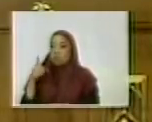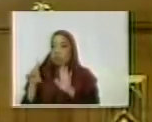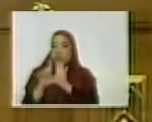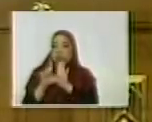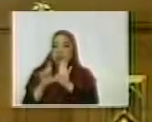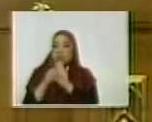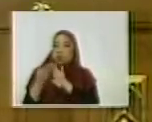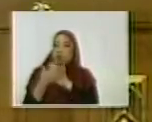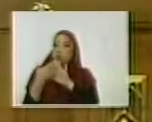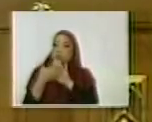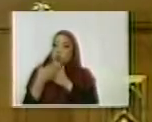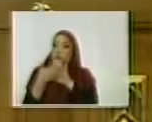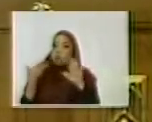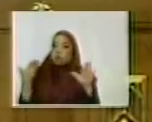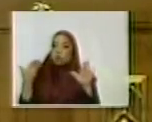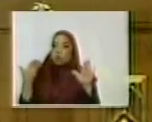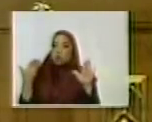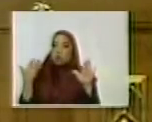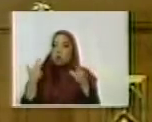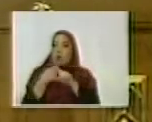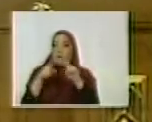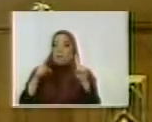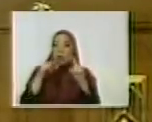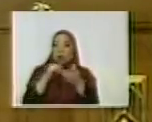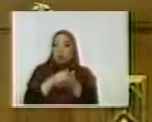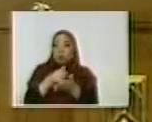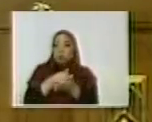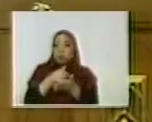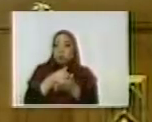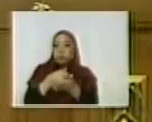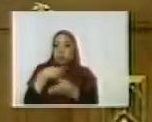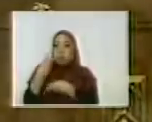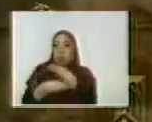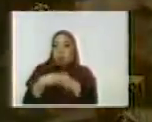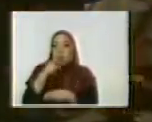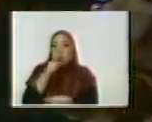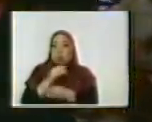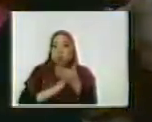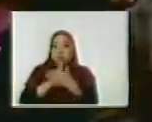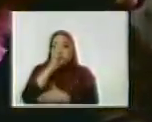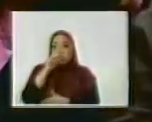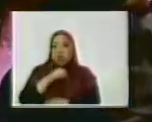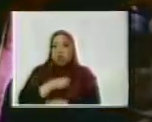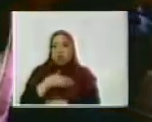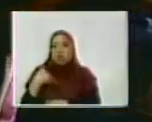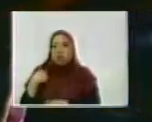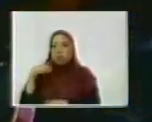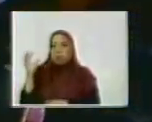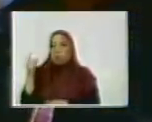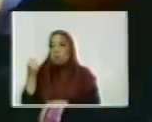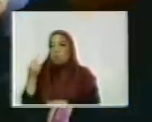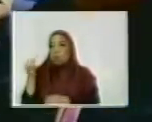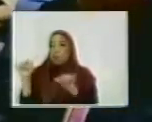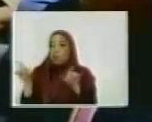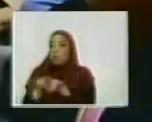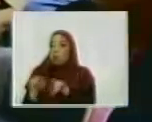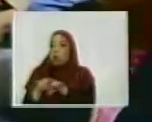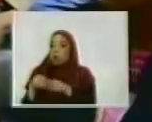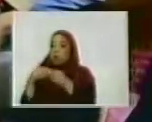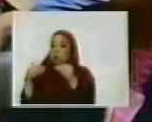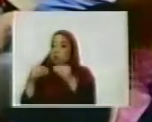resolver. Pero estabilizado, como al rumbo nos dirigimos, estas variables,